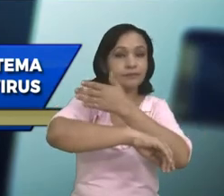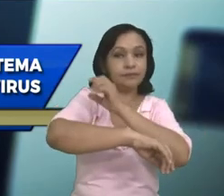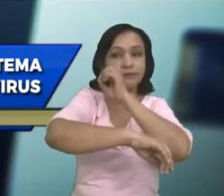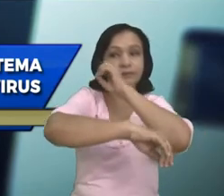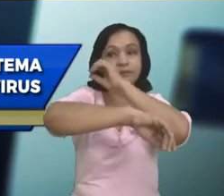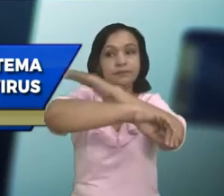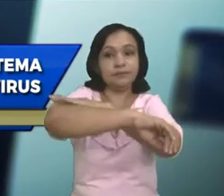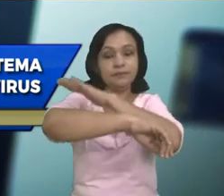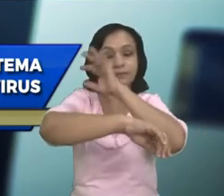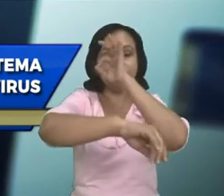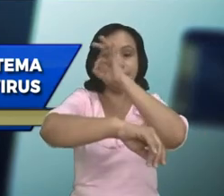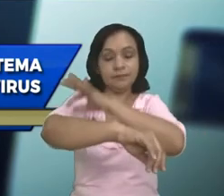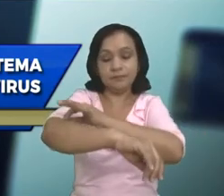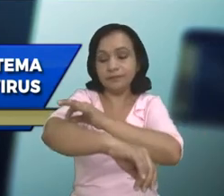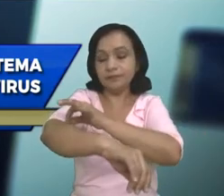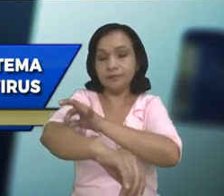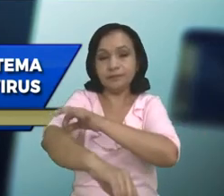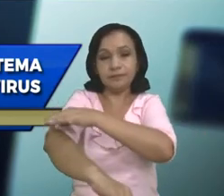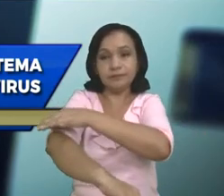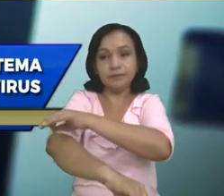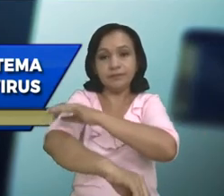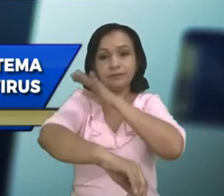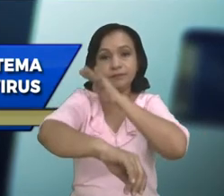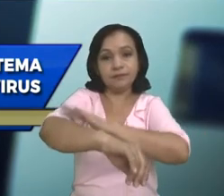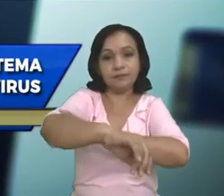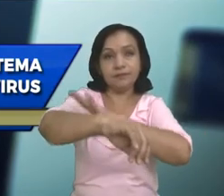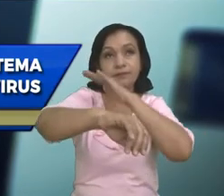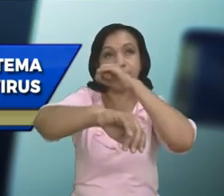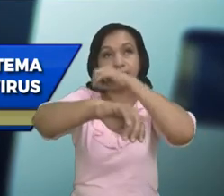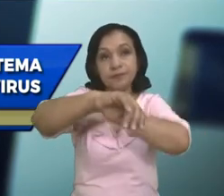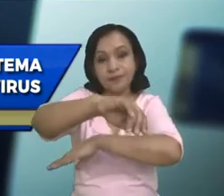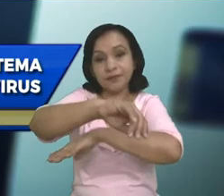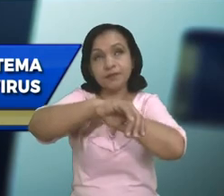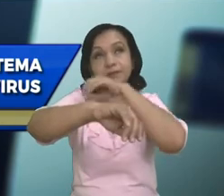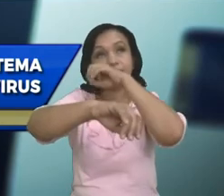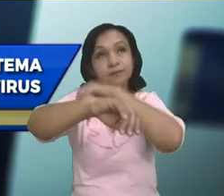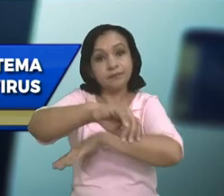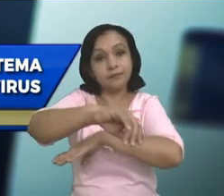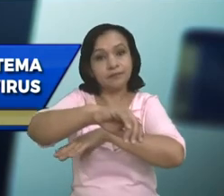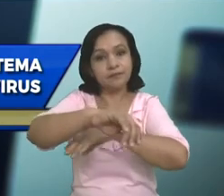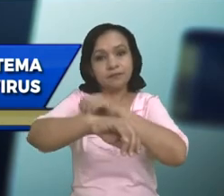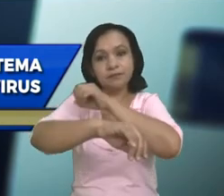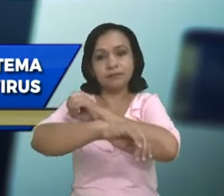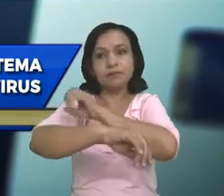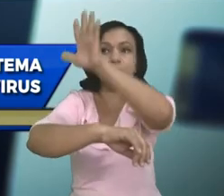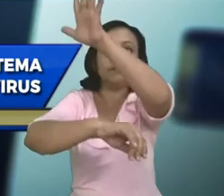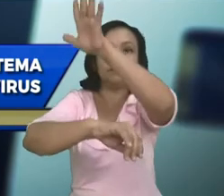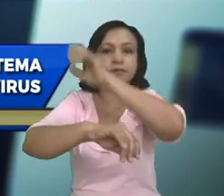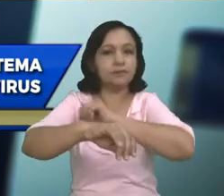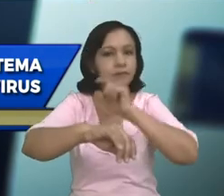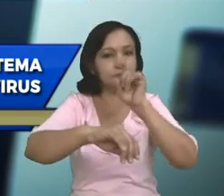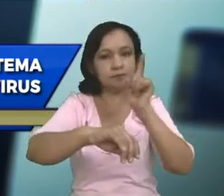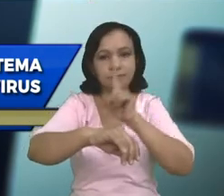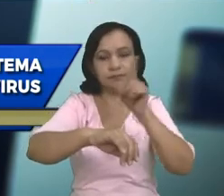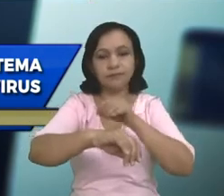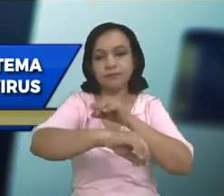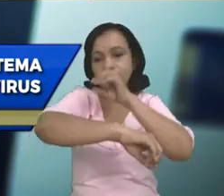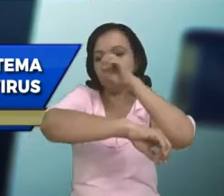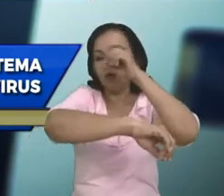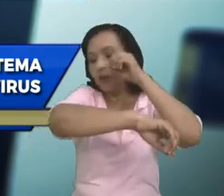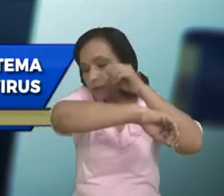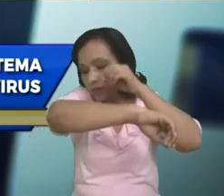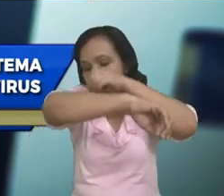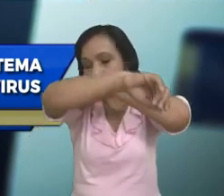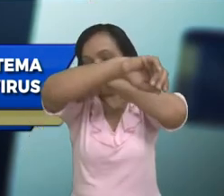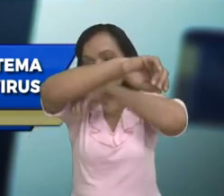todas las gotitas de de virus se van hacia abajo hacia el piso estas no se suspenden para no no se levantan